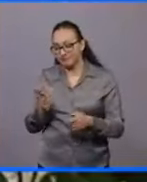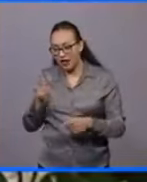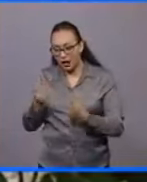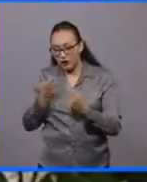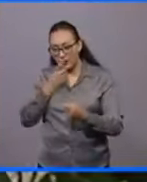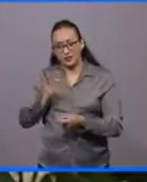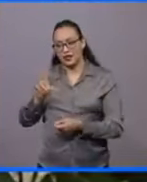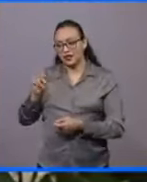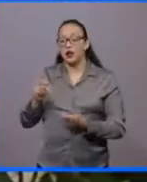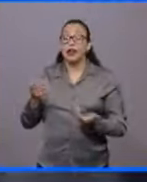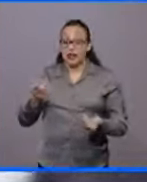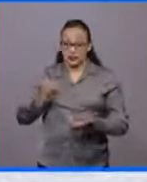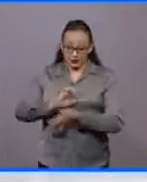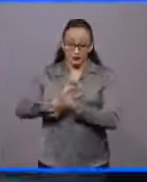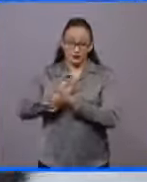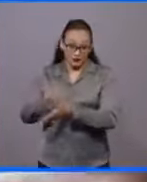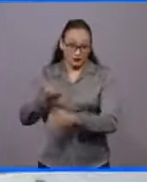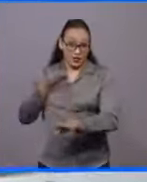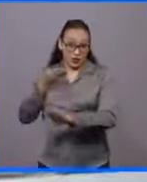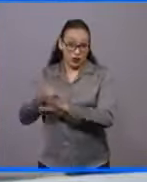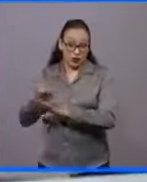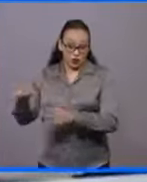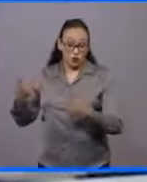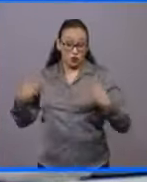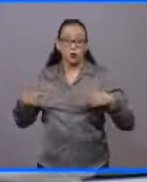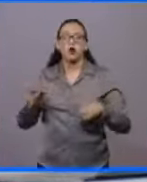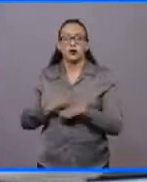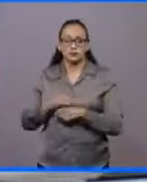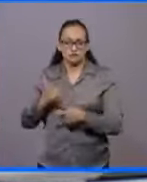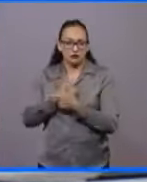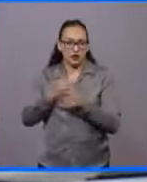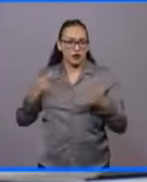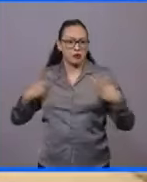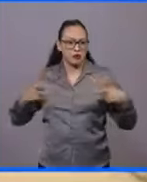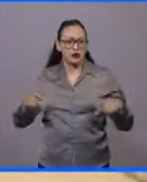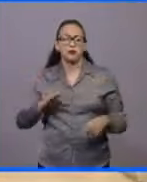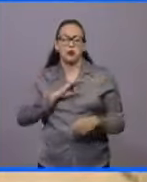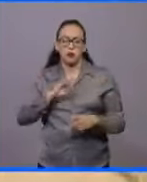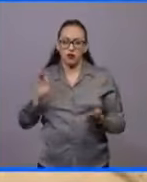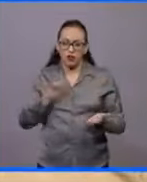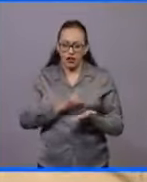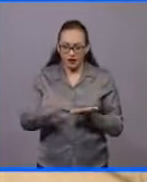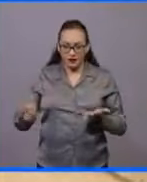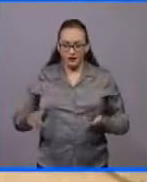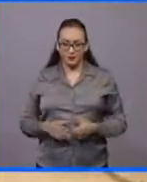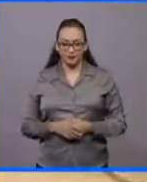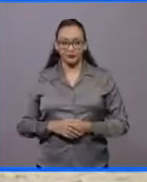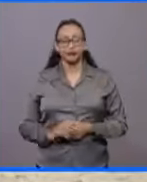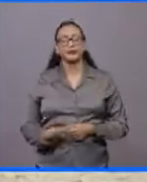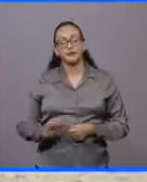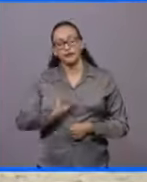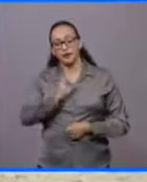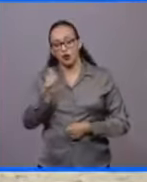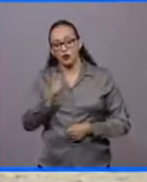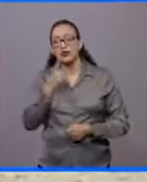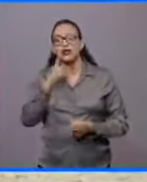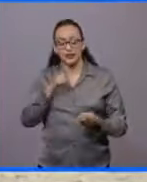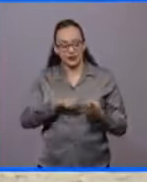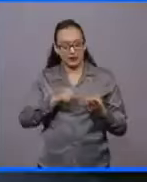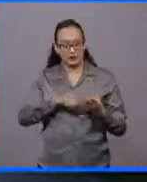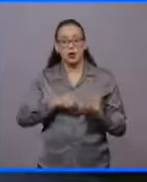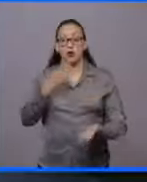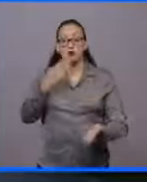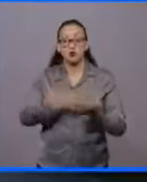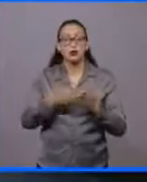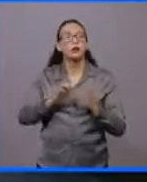resultaba discriminatorio al violar la libertad personal de forma injustificada, así como las que establecían multas por